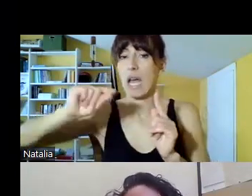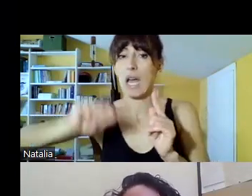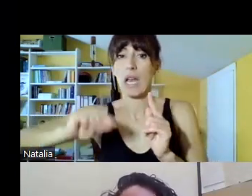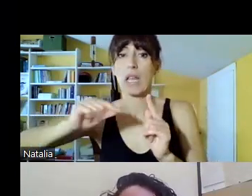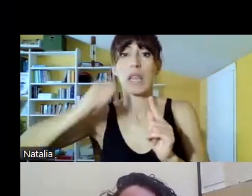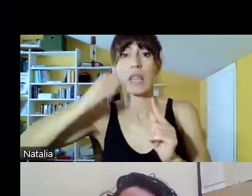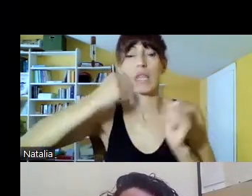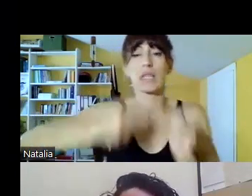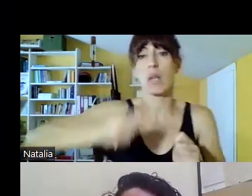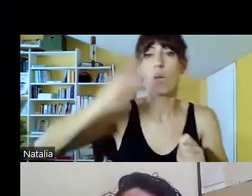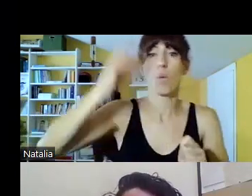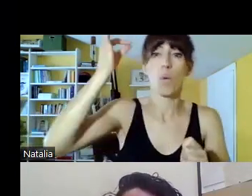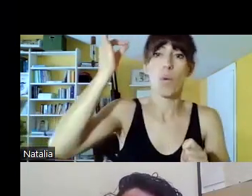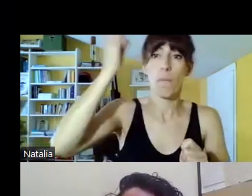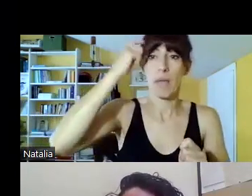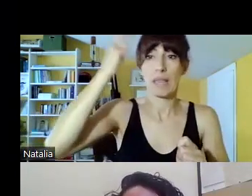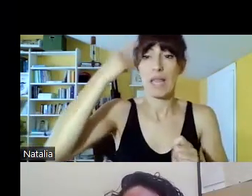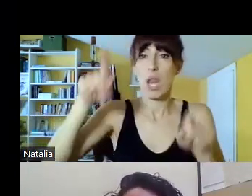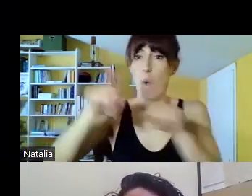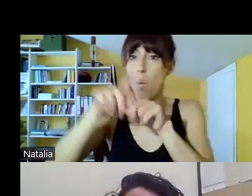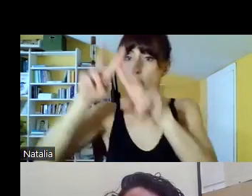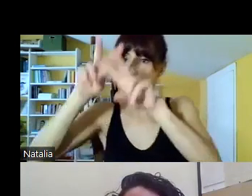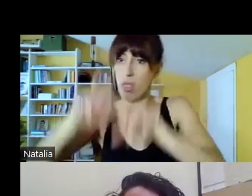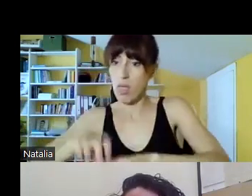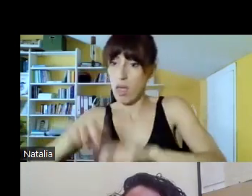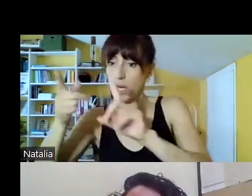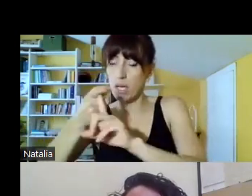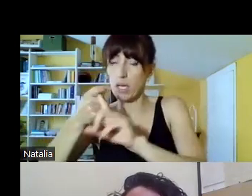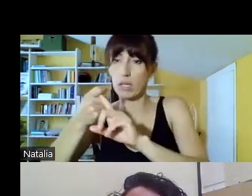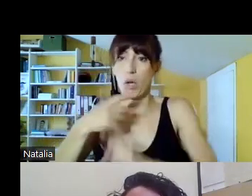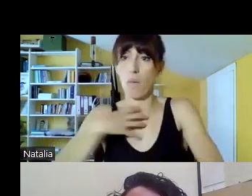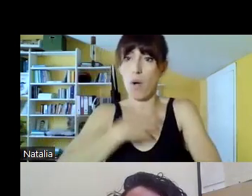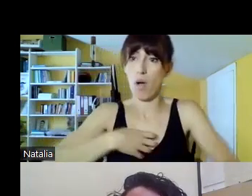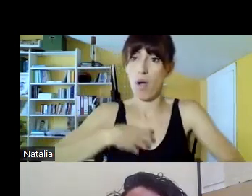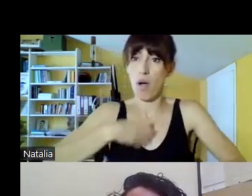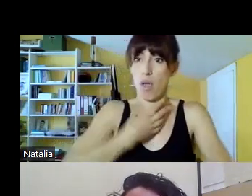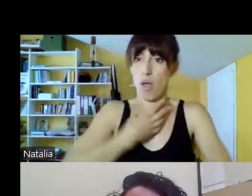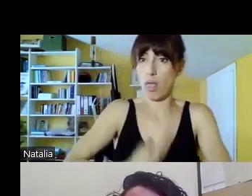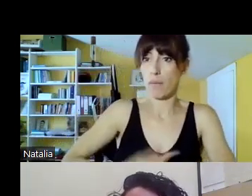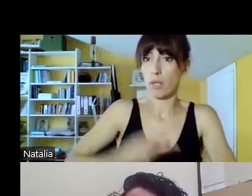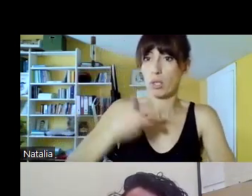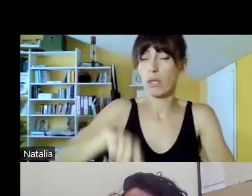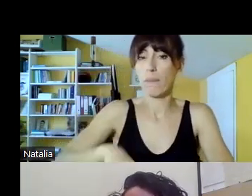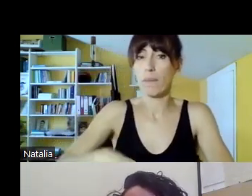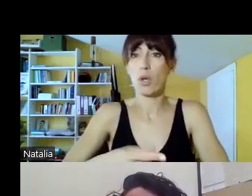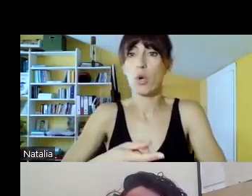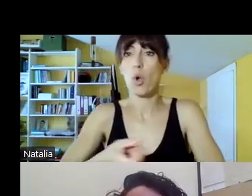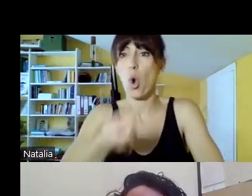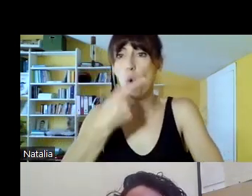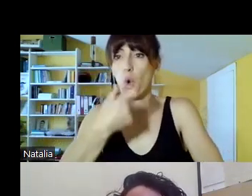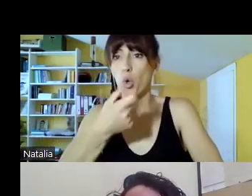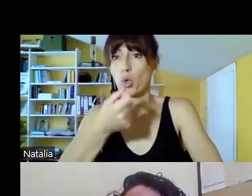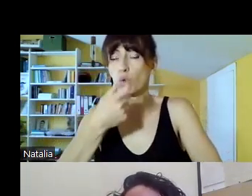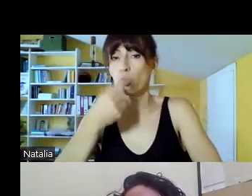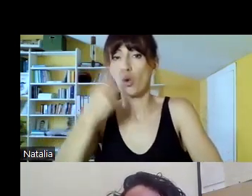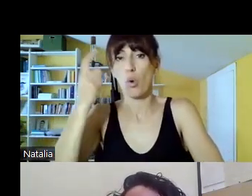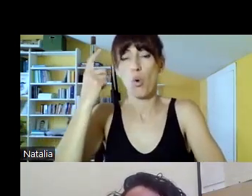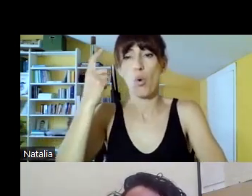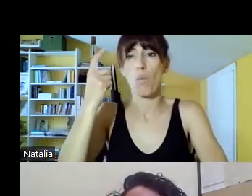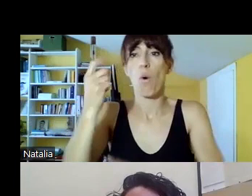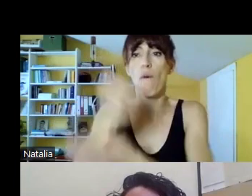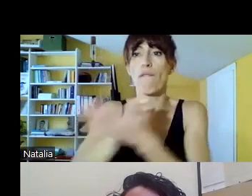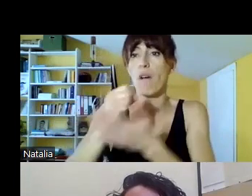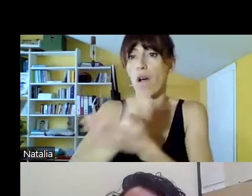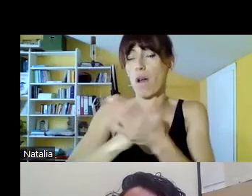como los diagnósticos de ansiedad o depresión, así como el consumo de psicofármacos,